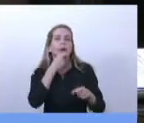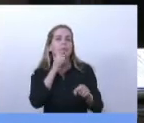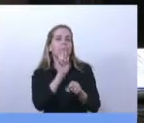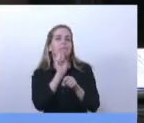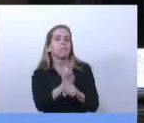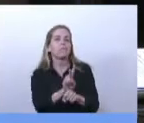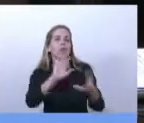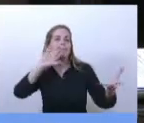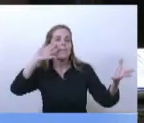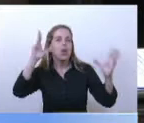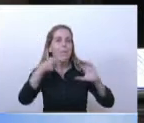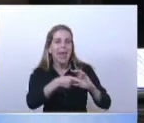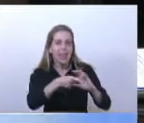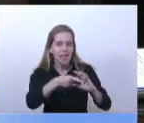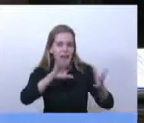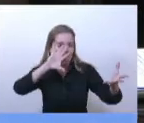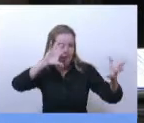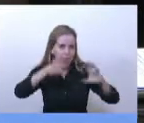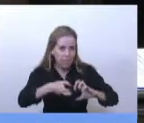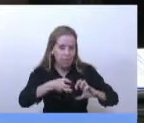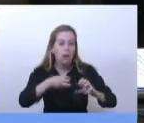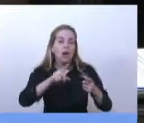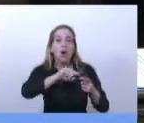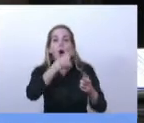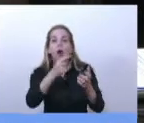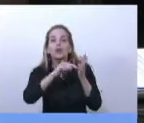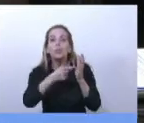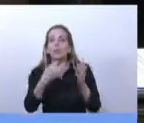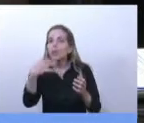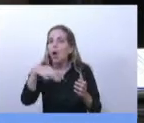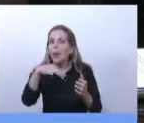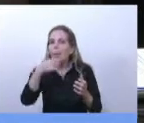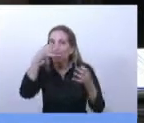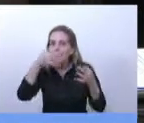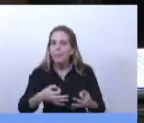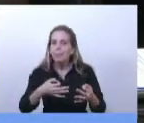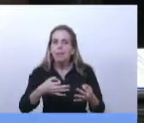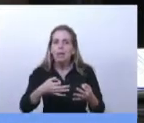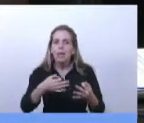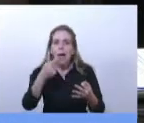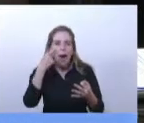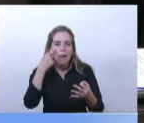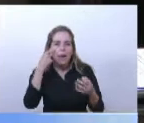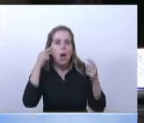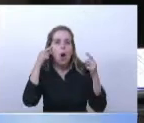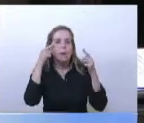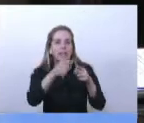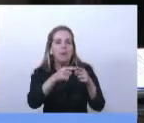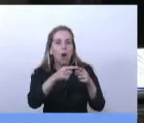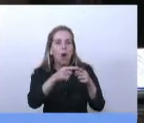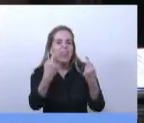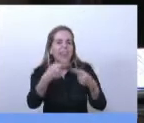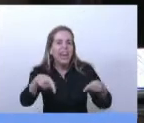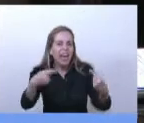otra condición es que debe propender debe perseguir el fin de